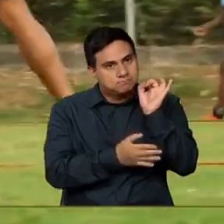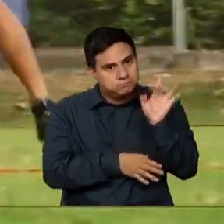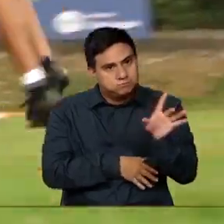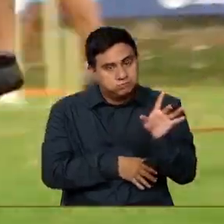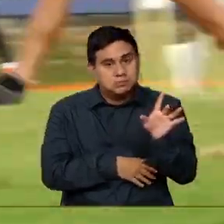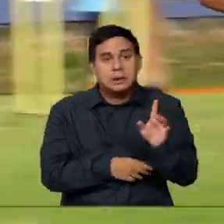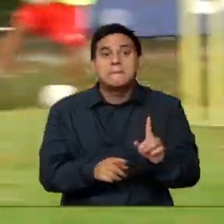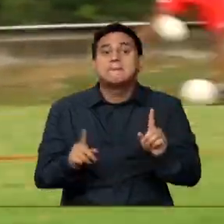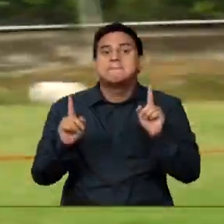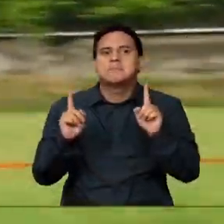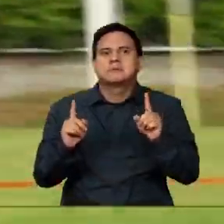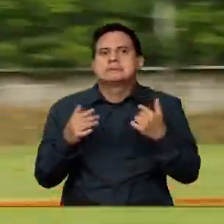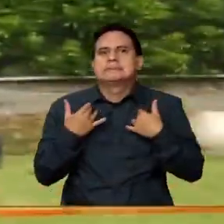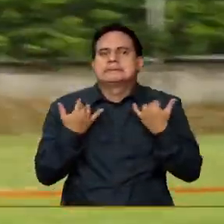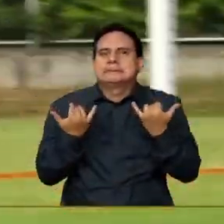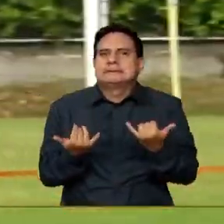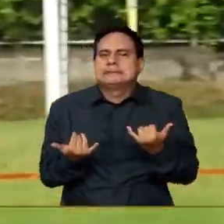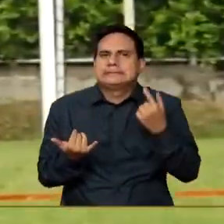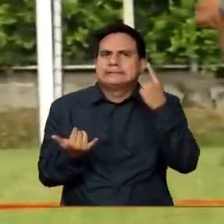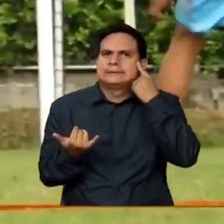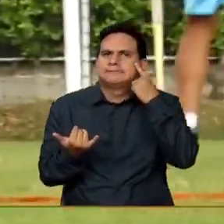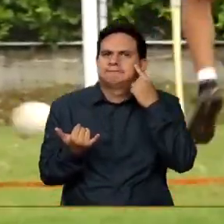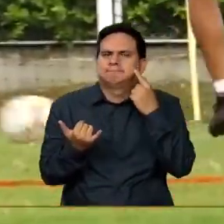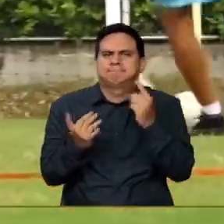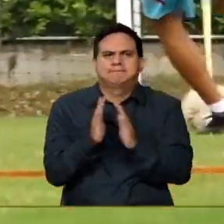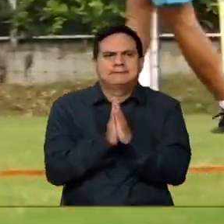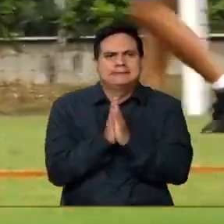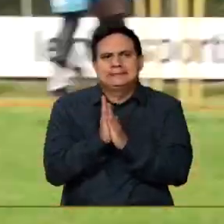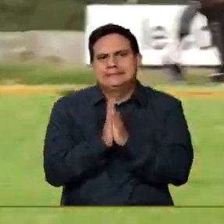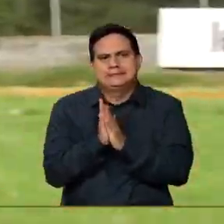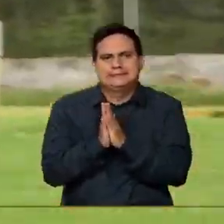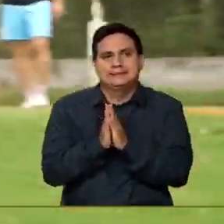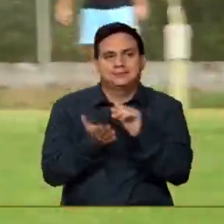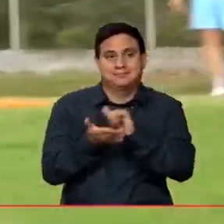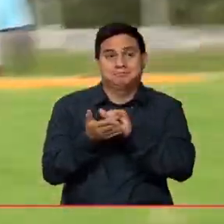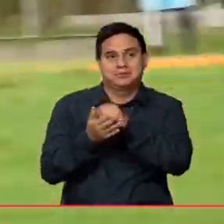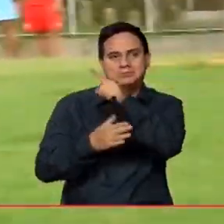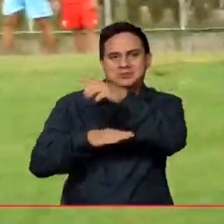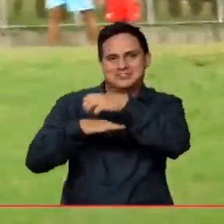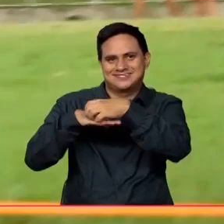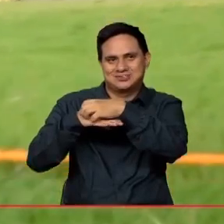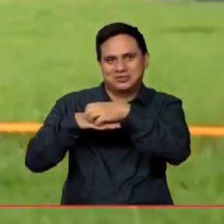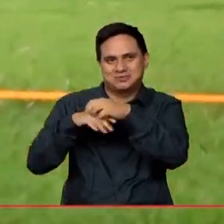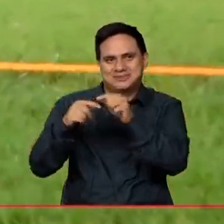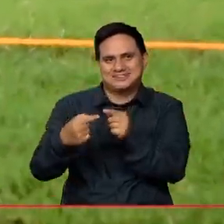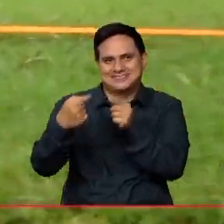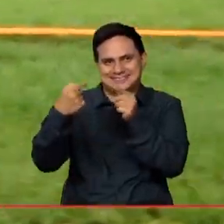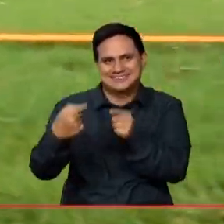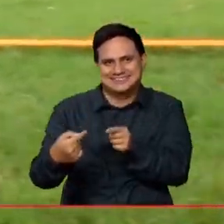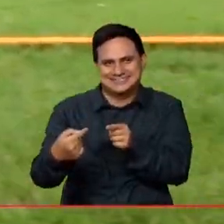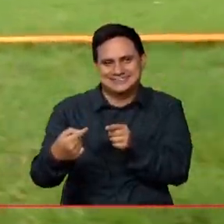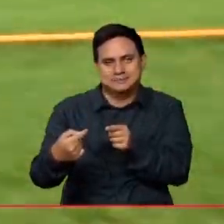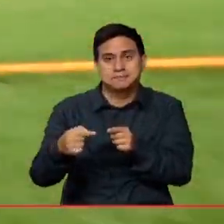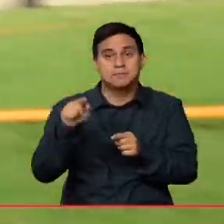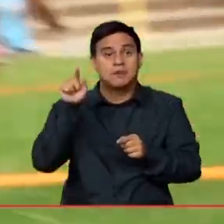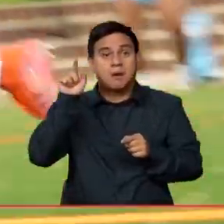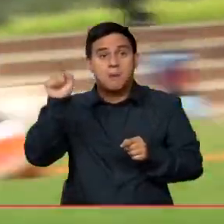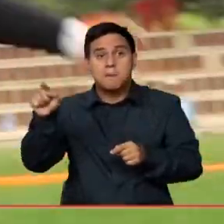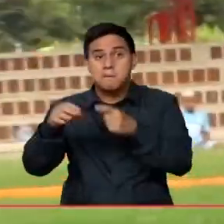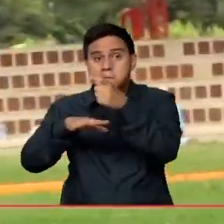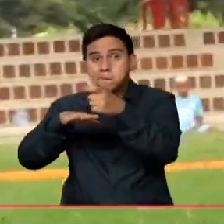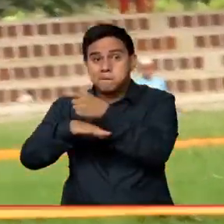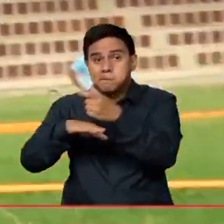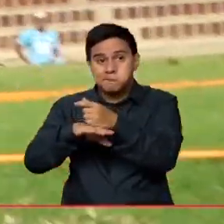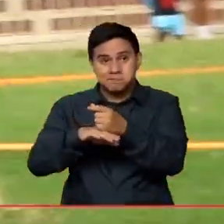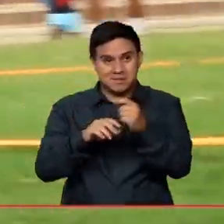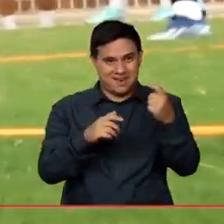la expectativa se establece en el equipo de Ibagué. La comisión local no va a permitir la asistencia de